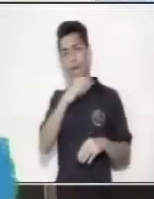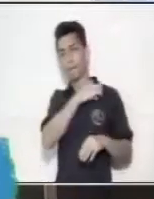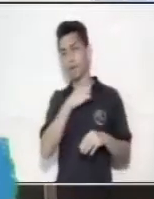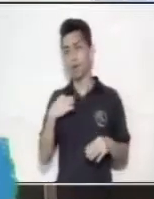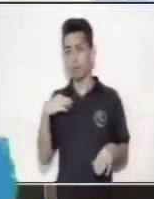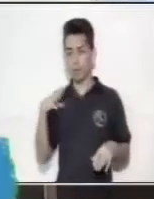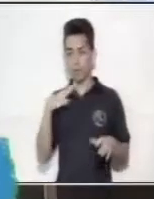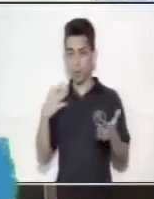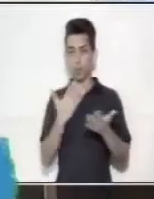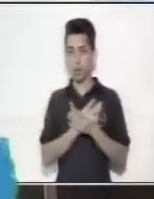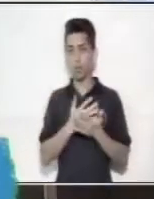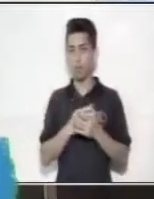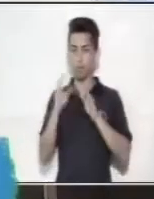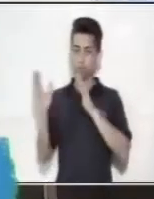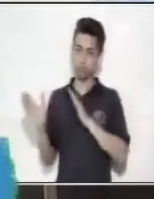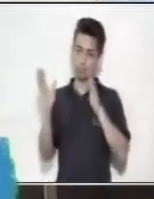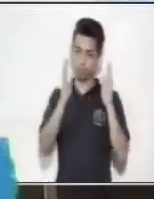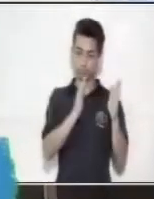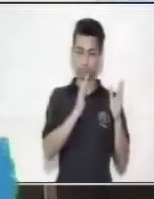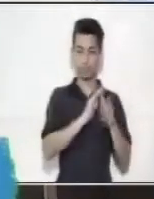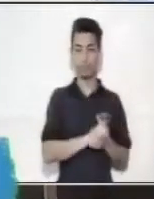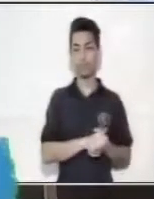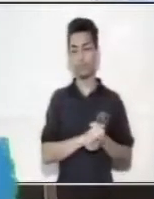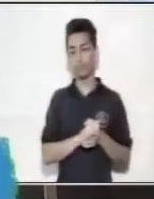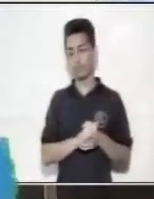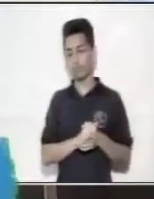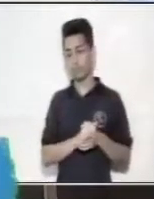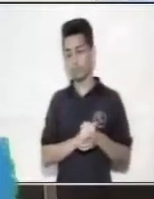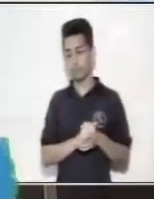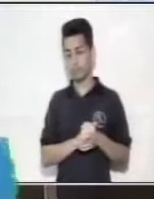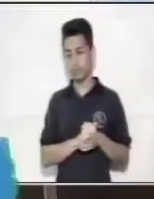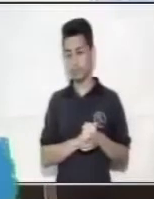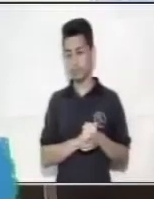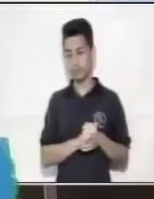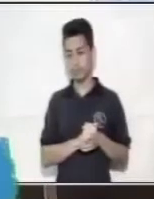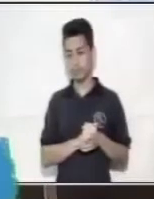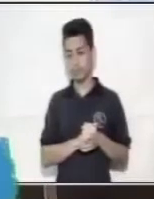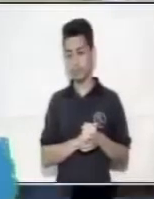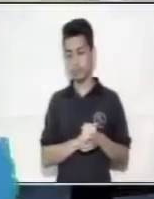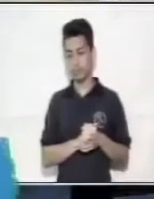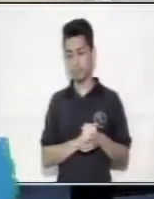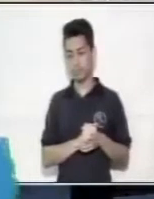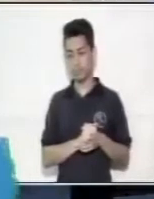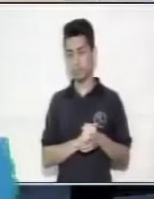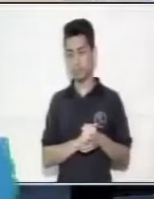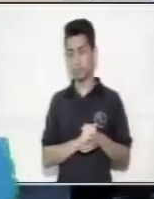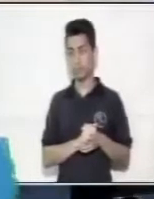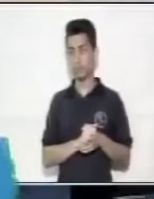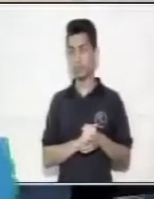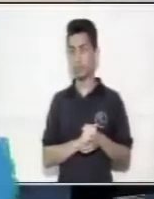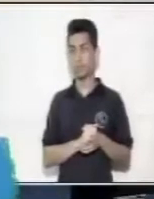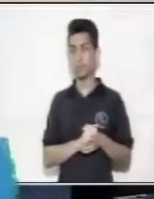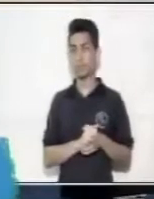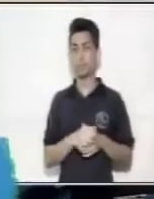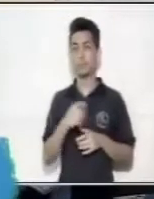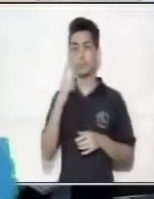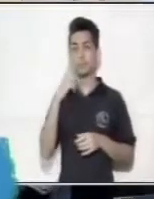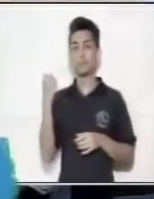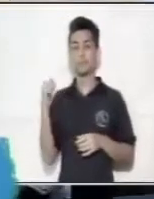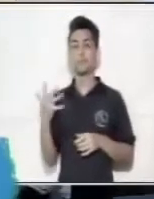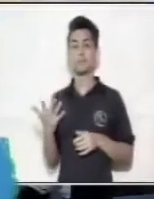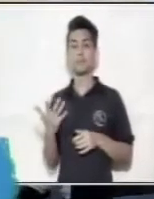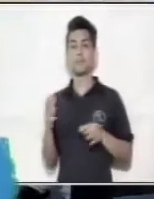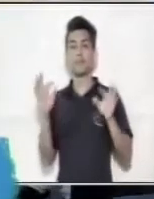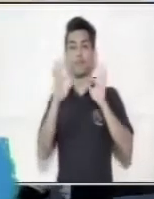vamos a movernos hacia mi lado derecho, donde están los carteles que tengo acá, para que veamos algunas